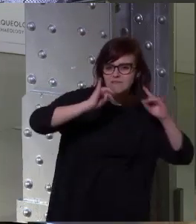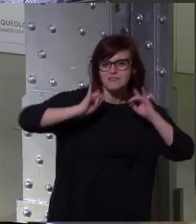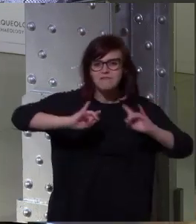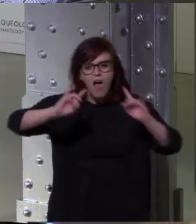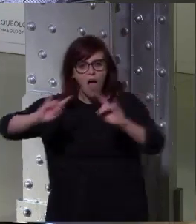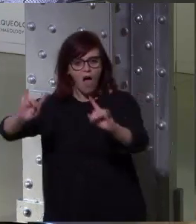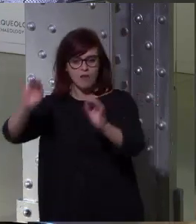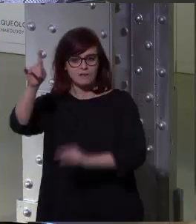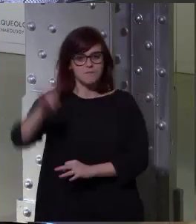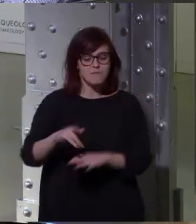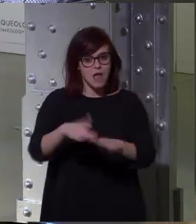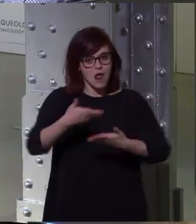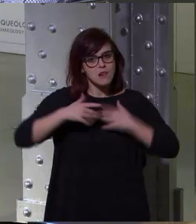la